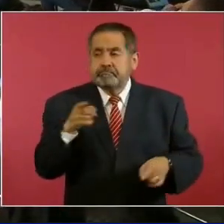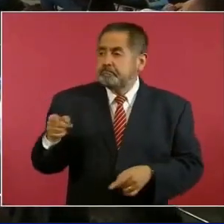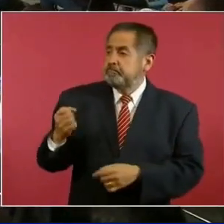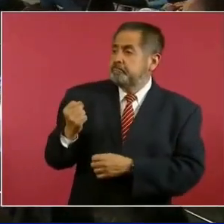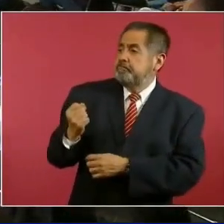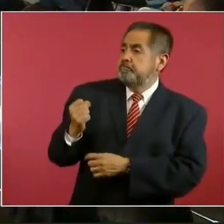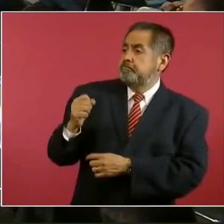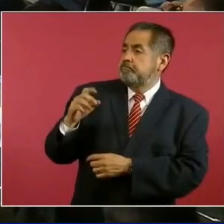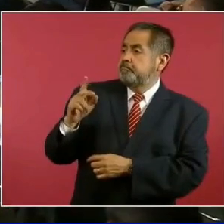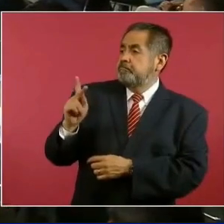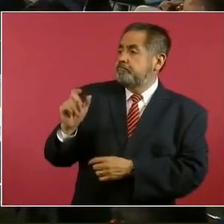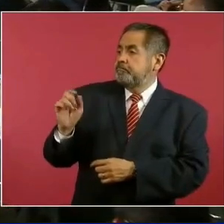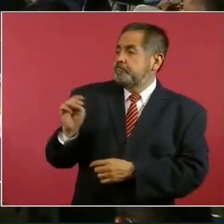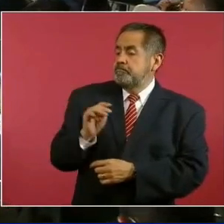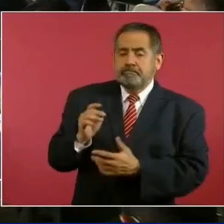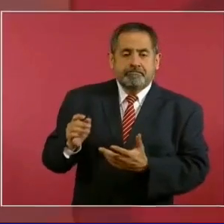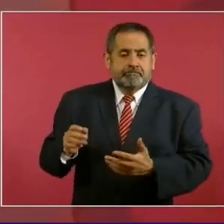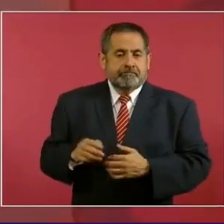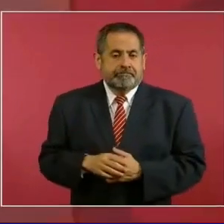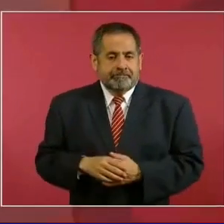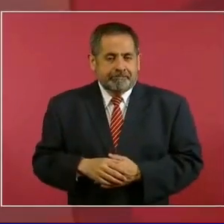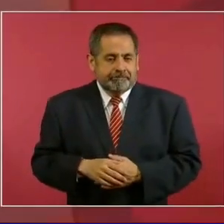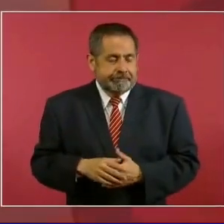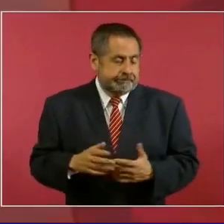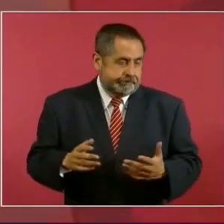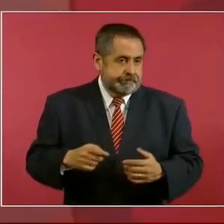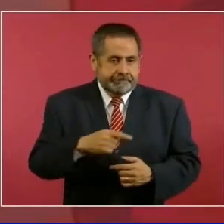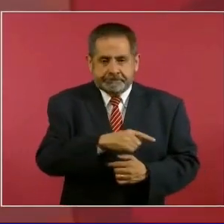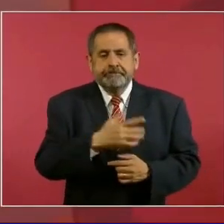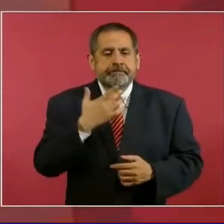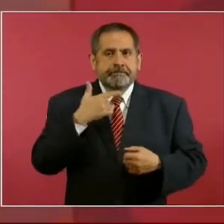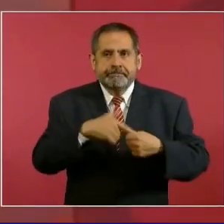que distribuyen gasolina.